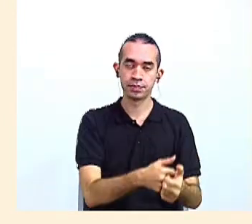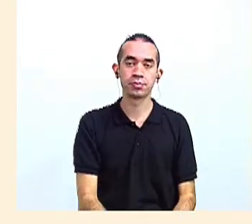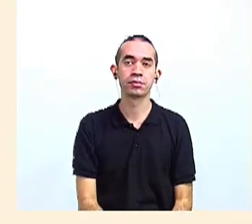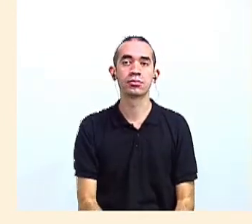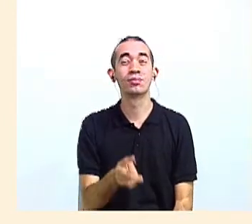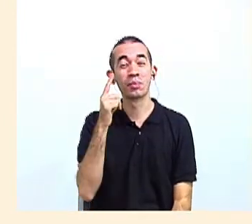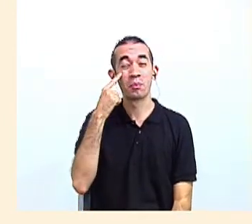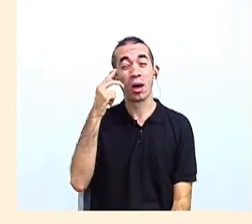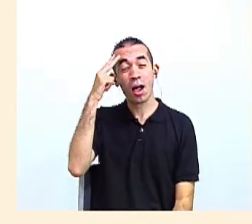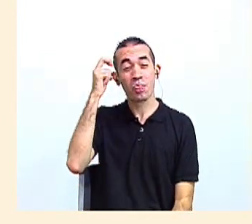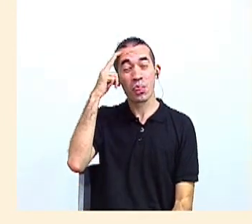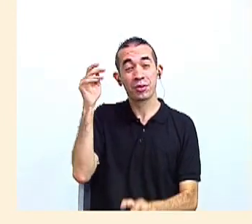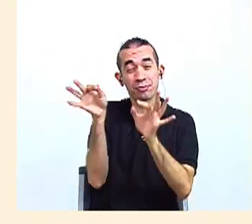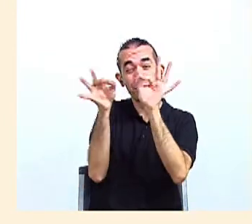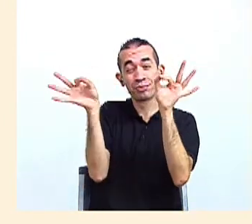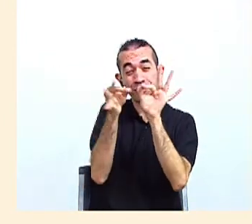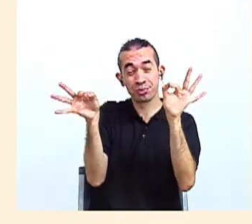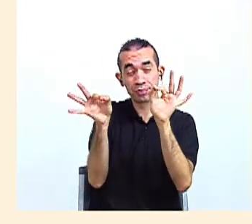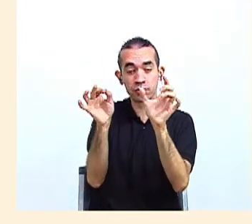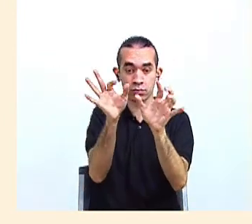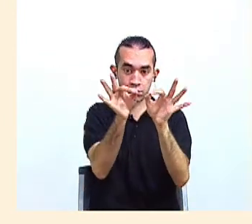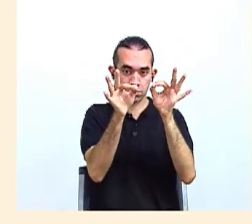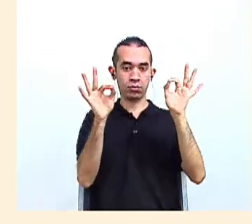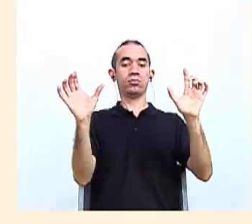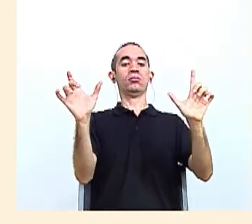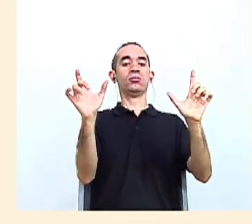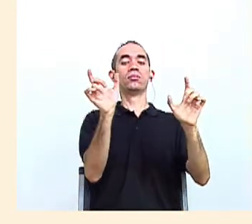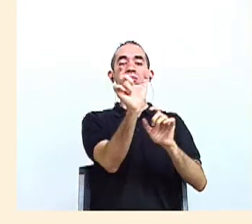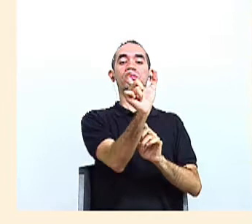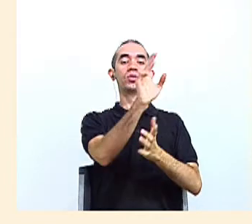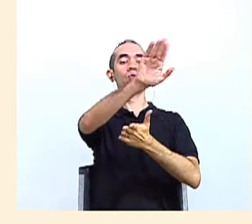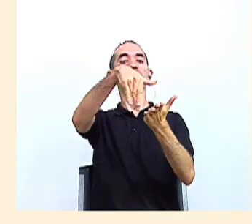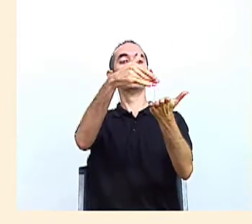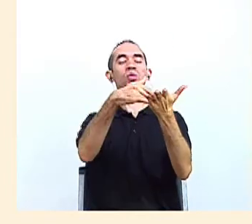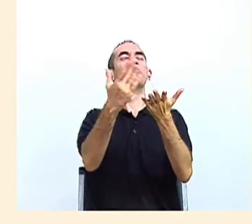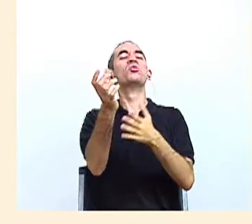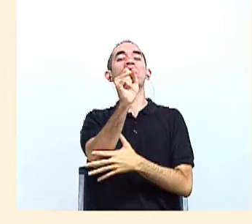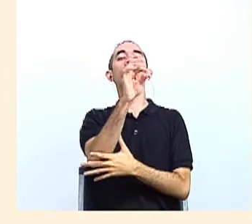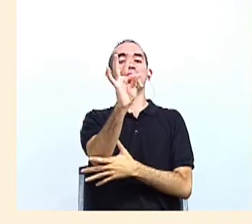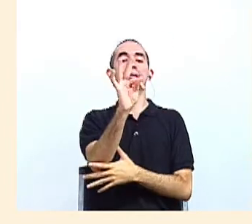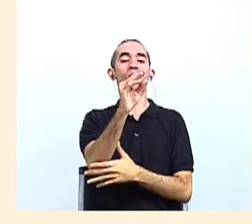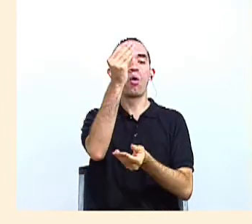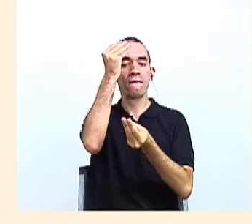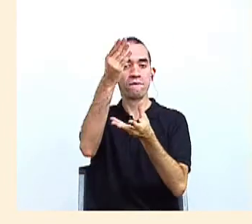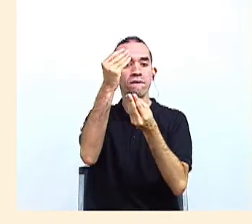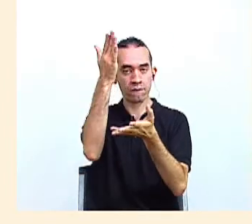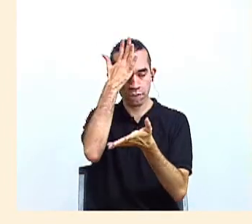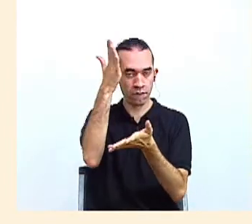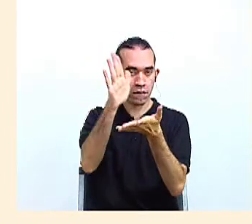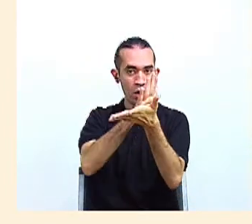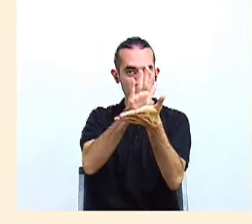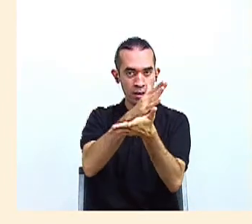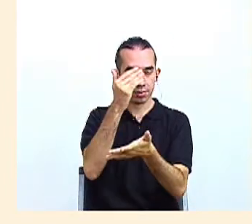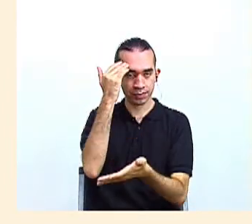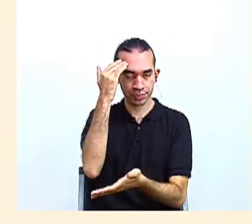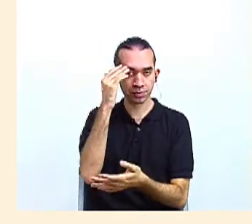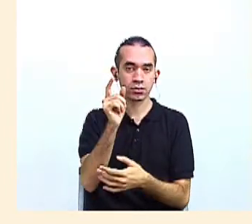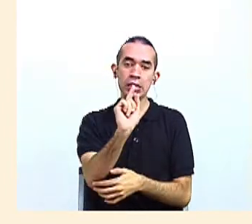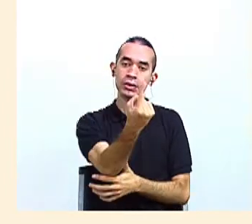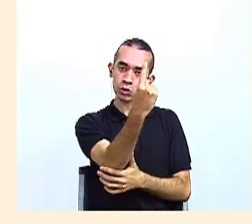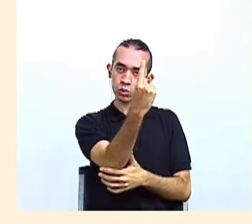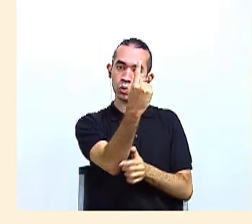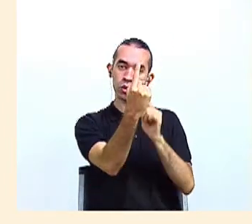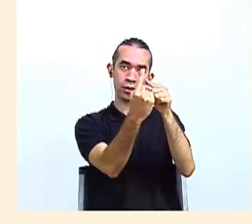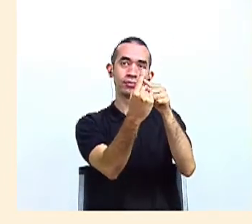negro, tenemos como núcleo informe. Sí, el sustantivo. Como podemos detallar, está en singular. Por tanto, su